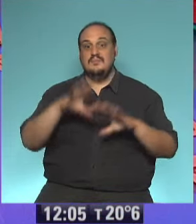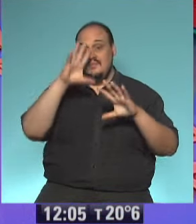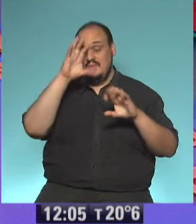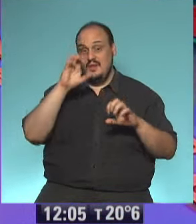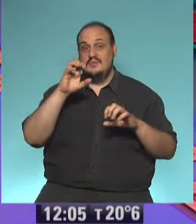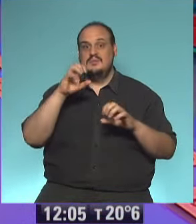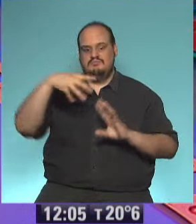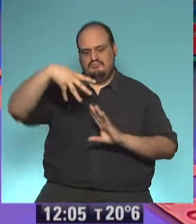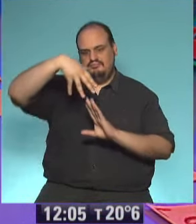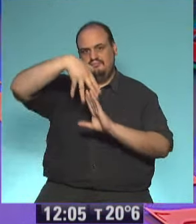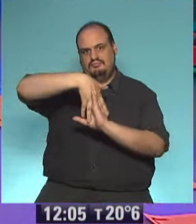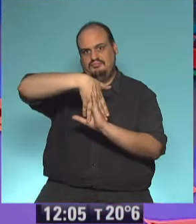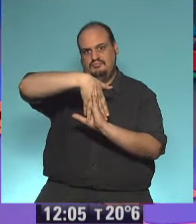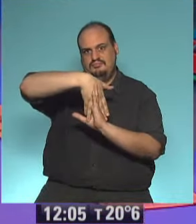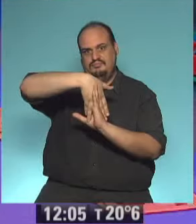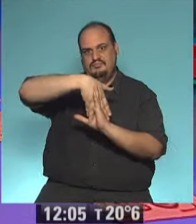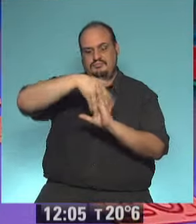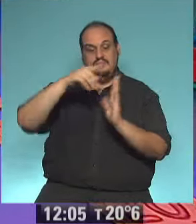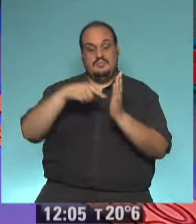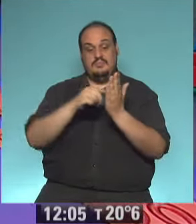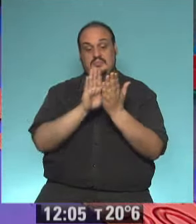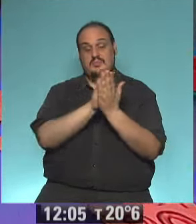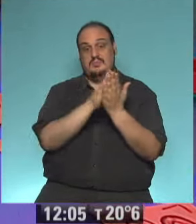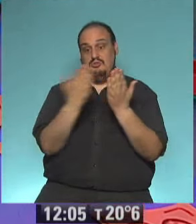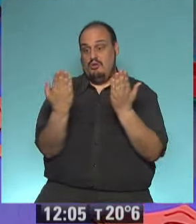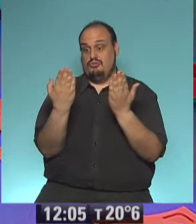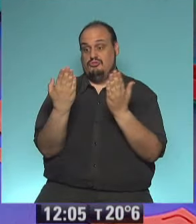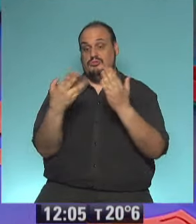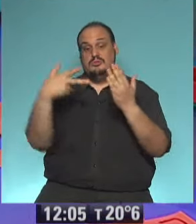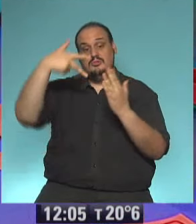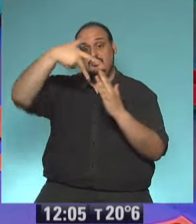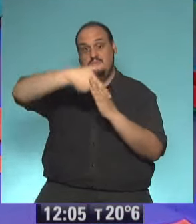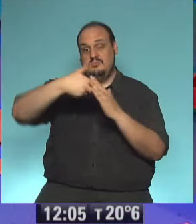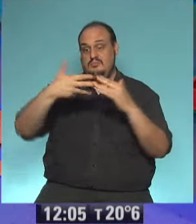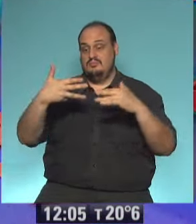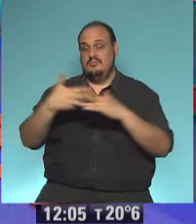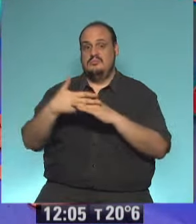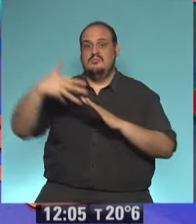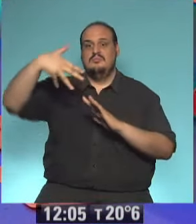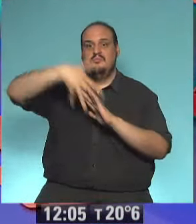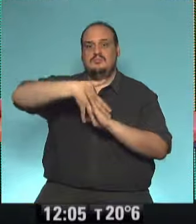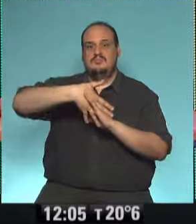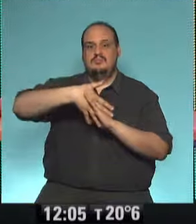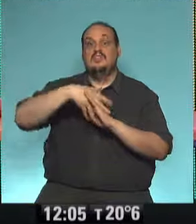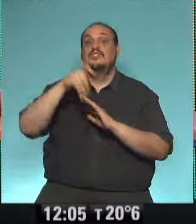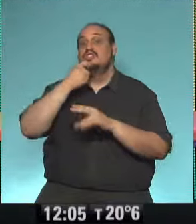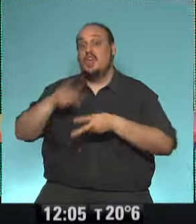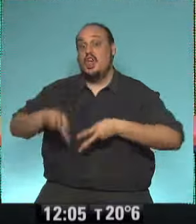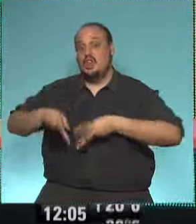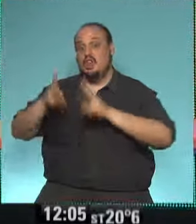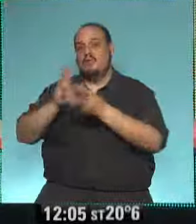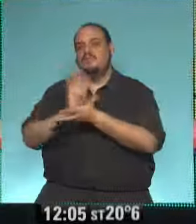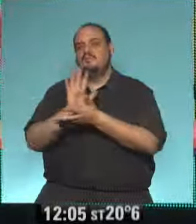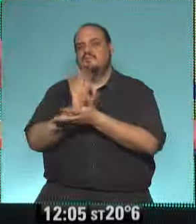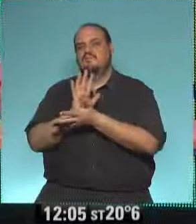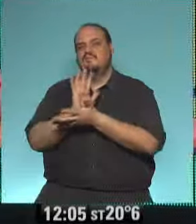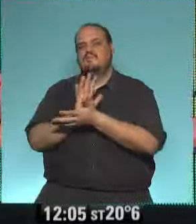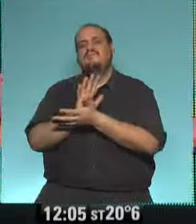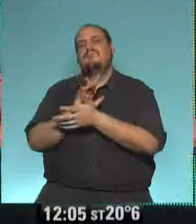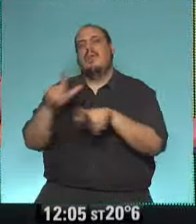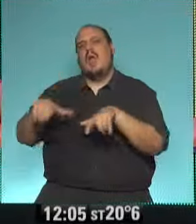hacíamos encastrables, digamos. Era la misma figura replicada. Sí, ahí de está. Hecho yo hacía una torre que era medio un arbolito. Después nos dimos cuenta que árboles